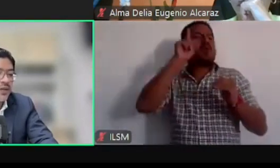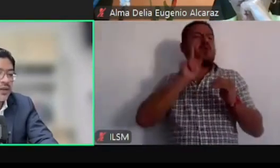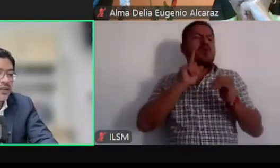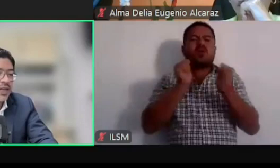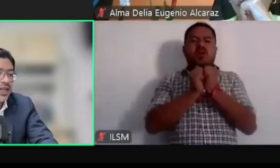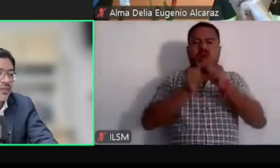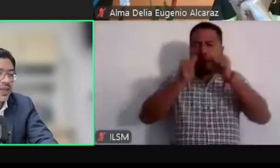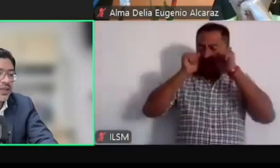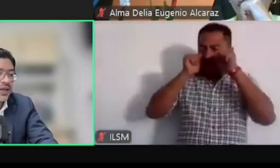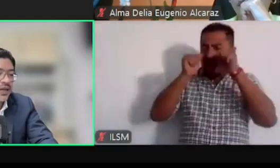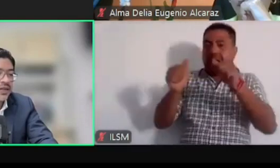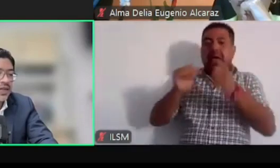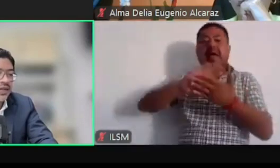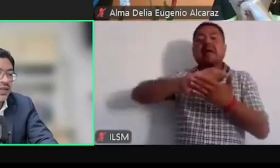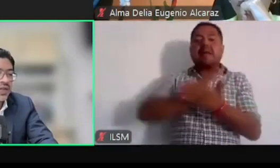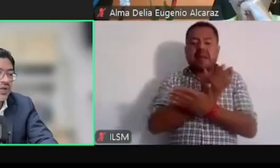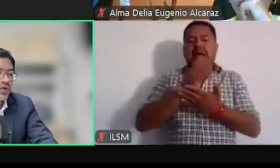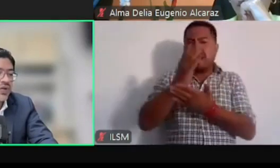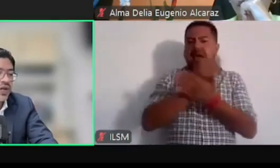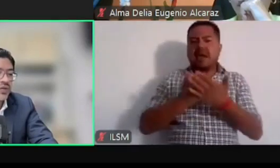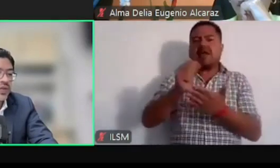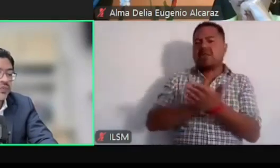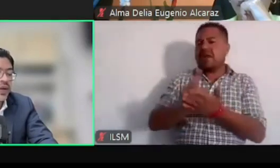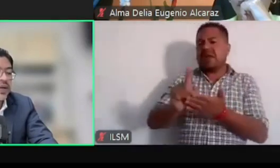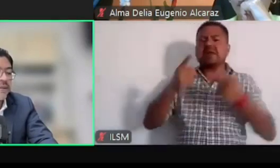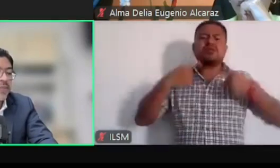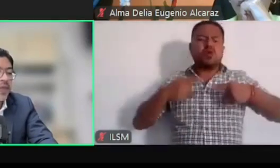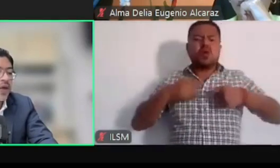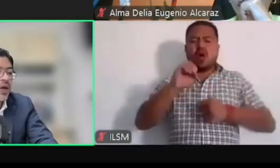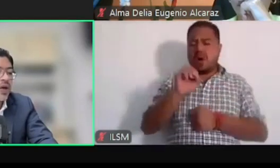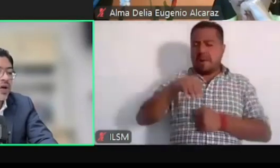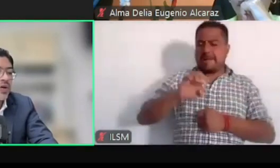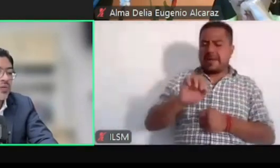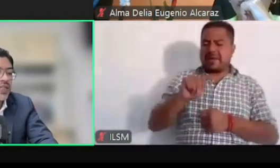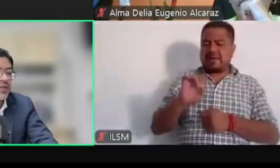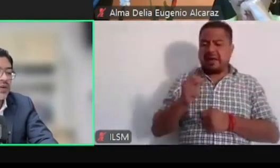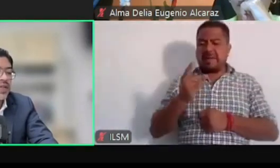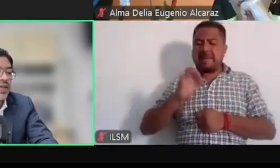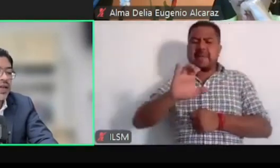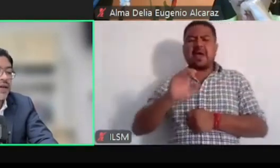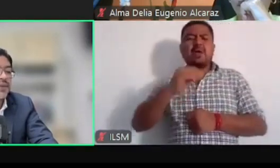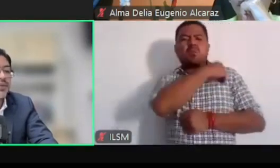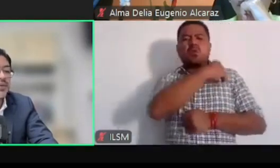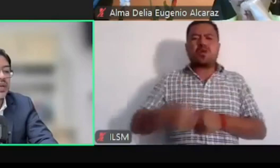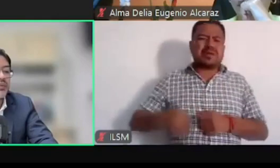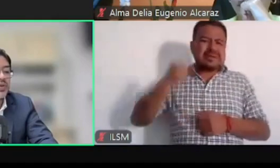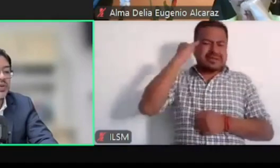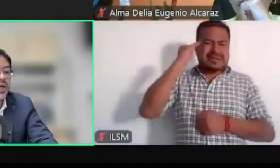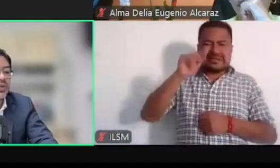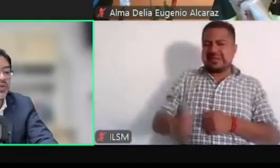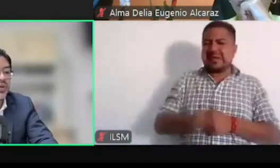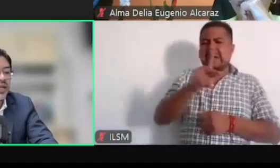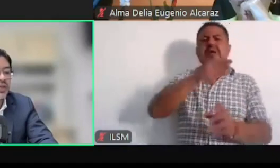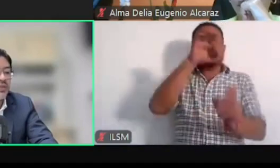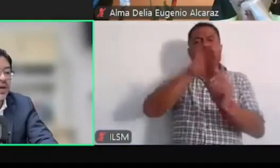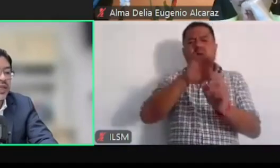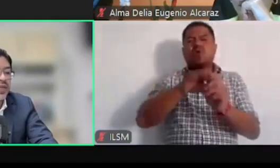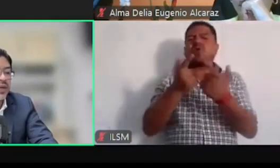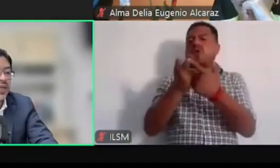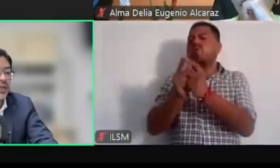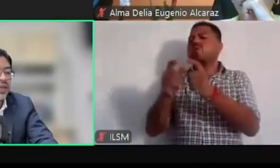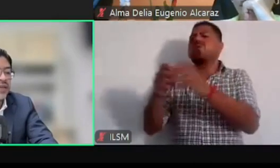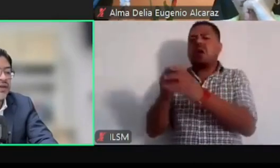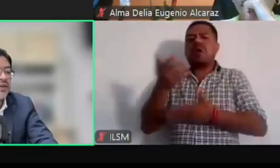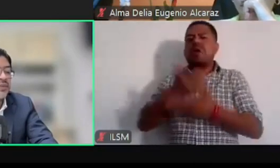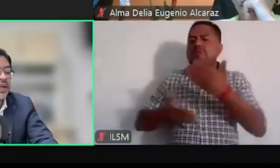afirmativas además de garantizar el derecho de los ciudadanos de metpec como municipio indígena de votar por ciudadanos Con quienes comparten